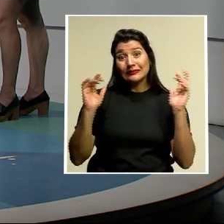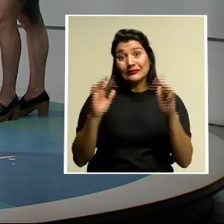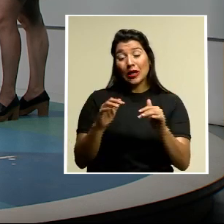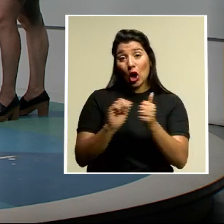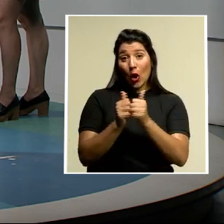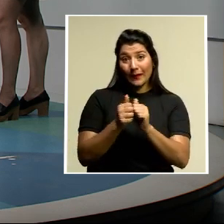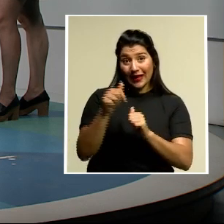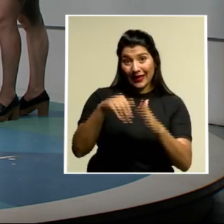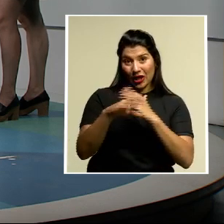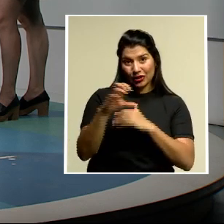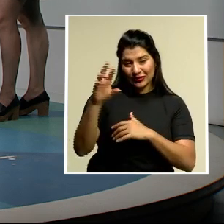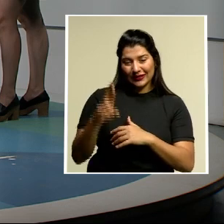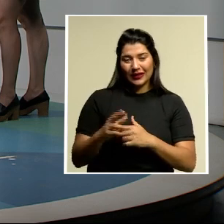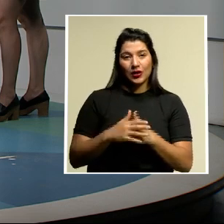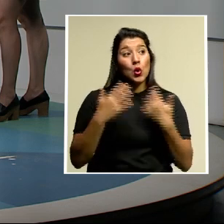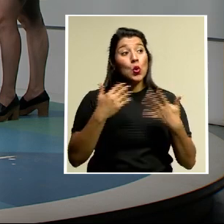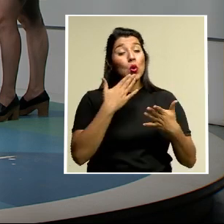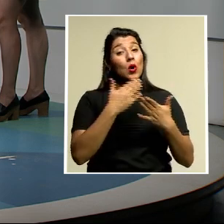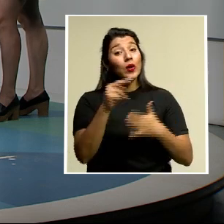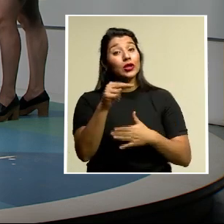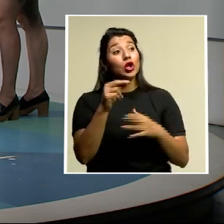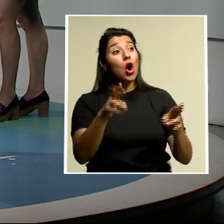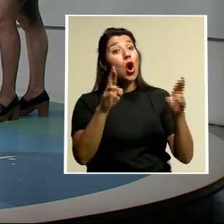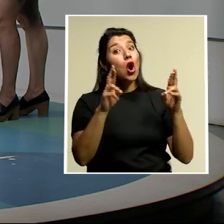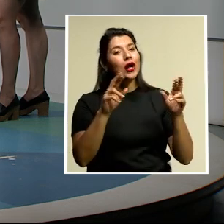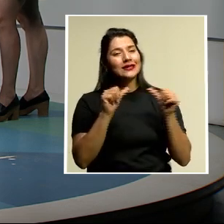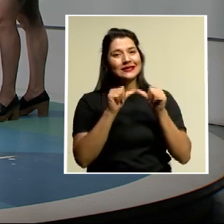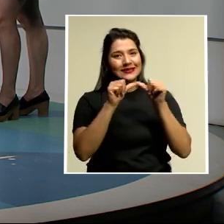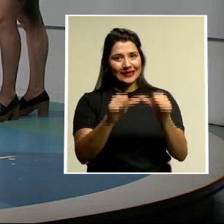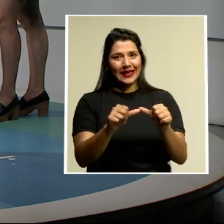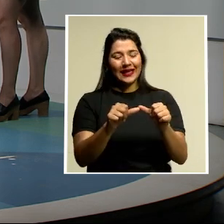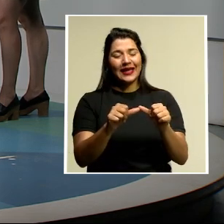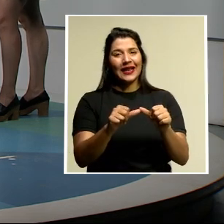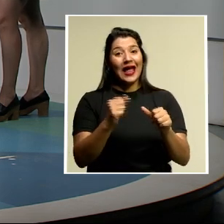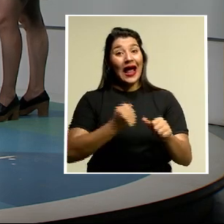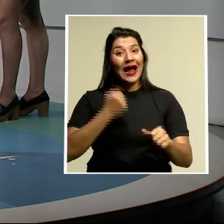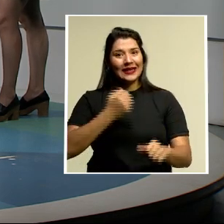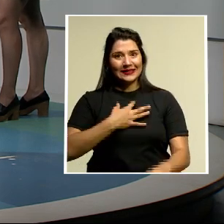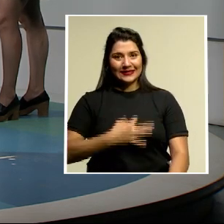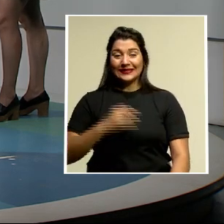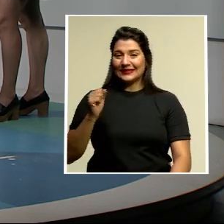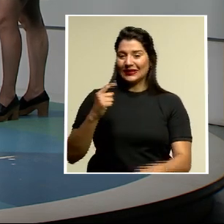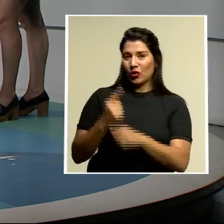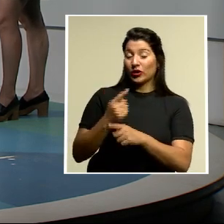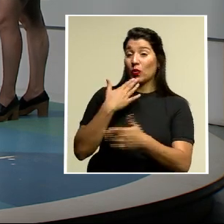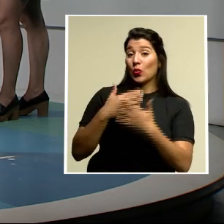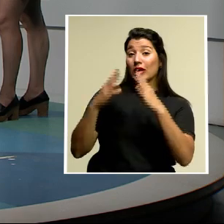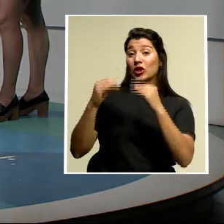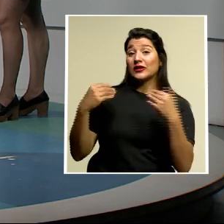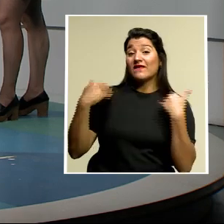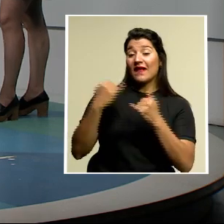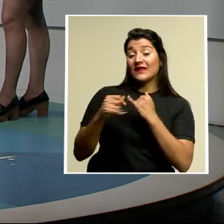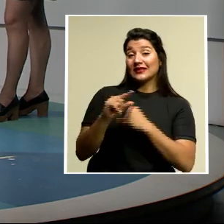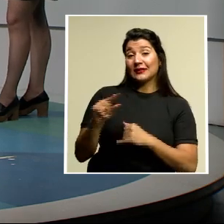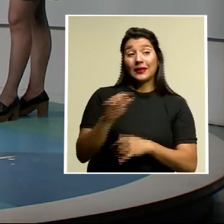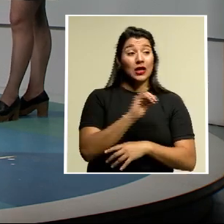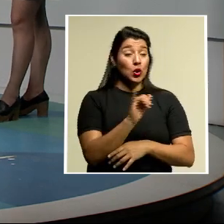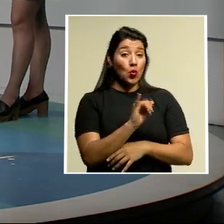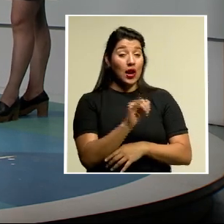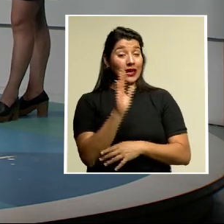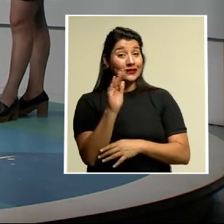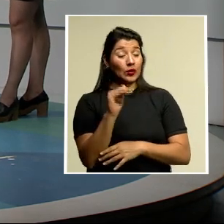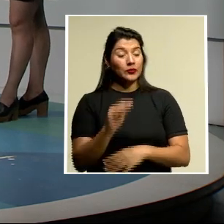es muy importante para nosotros. País, ¿cómo va a tener los protocolos de seguridad? Como habrá medidas de seguridad y solo será